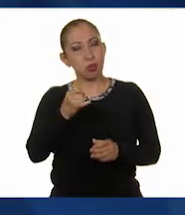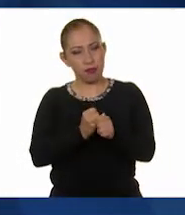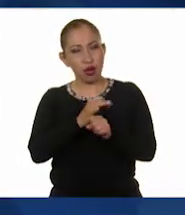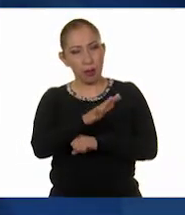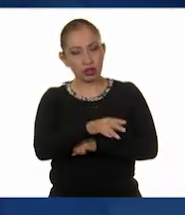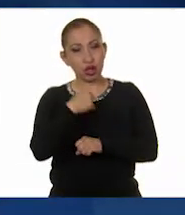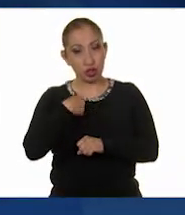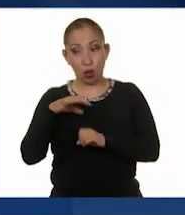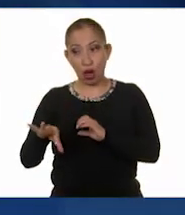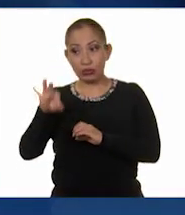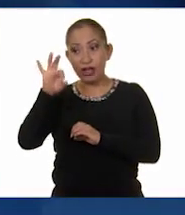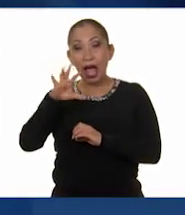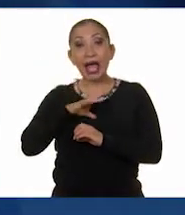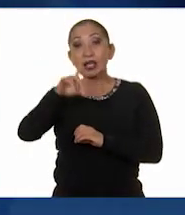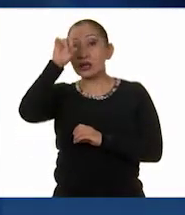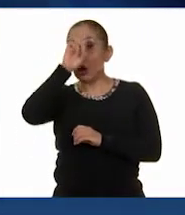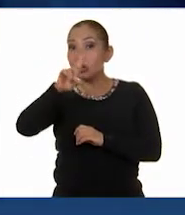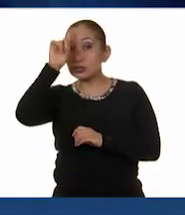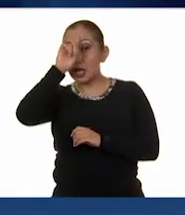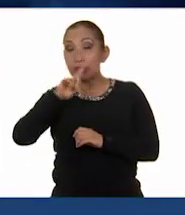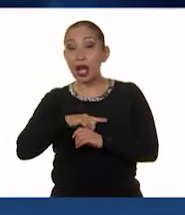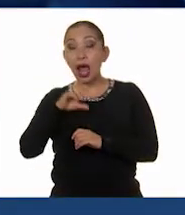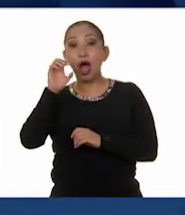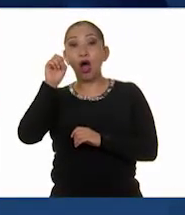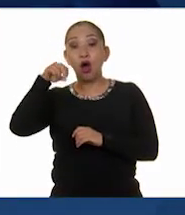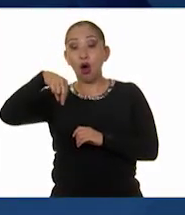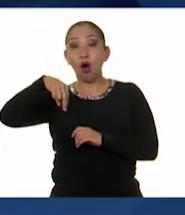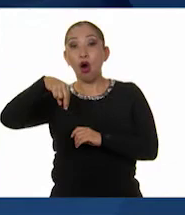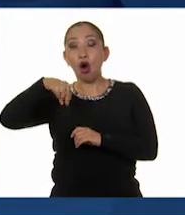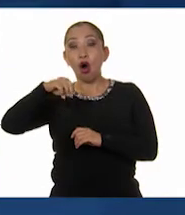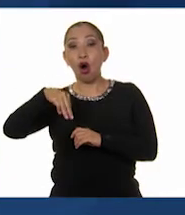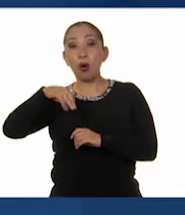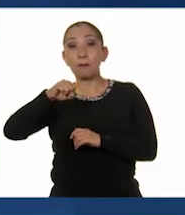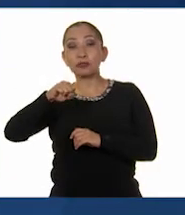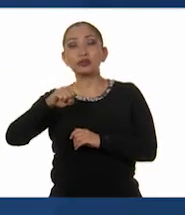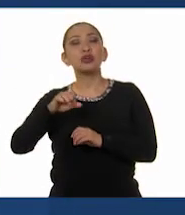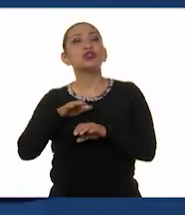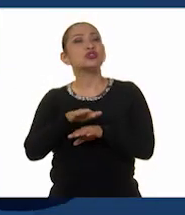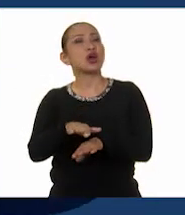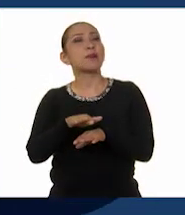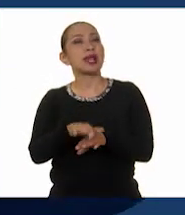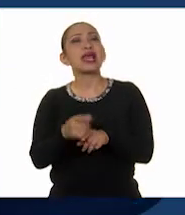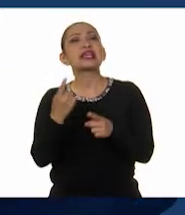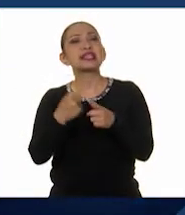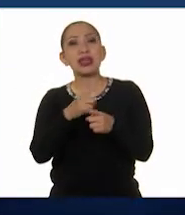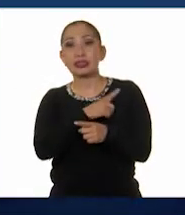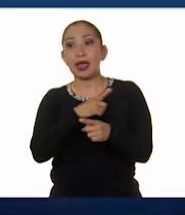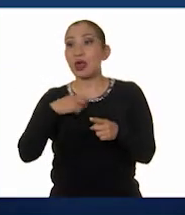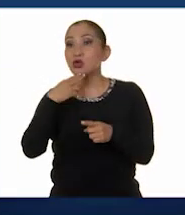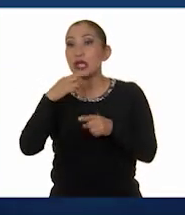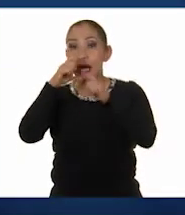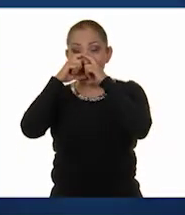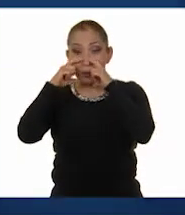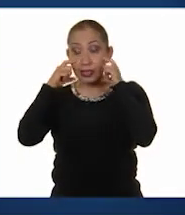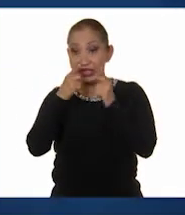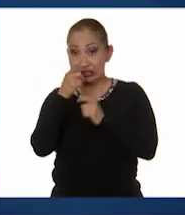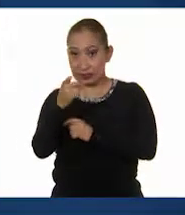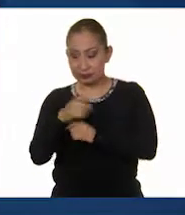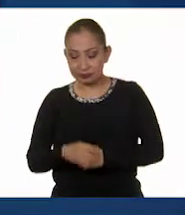que encontré está la recomendación de la Organización Mundial de la Salud con respecto a quiénes los deben usar. Dice